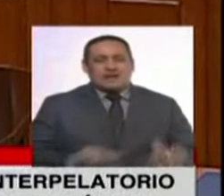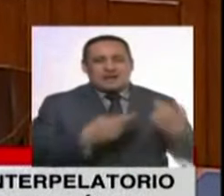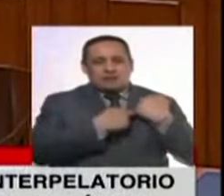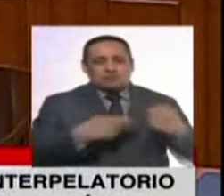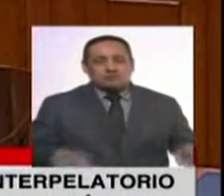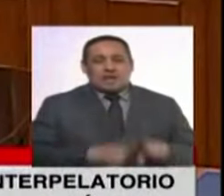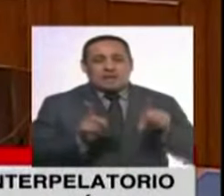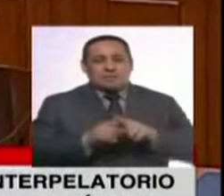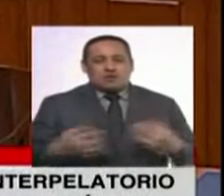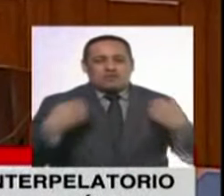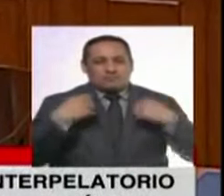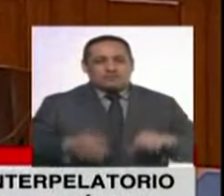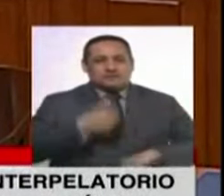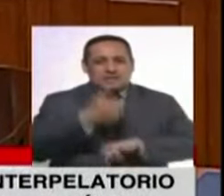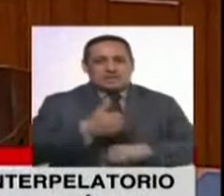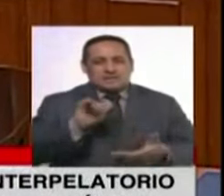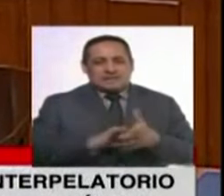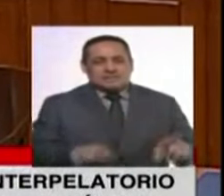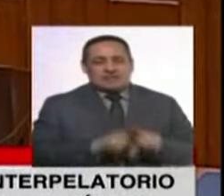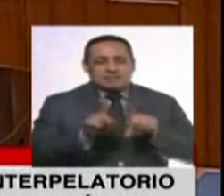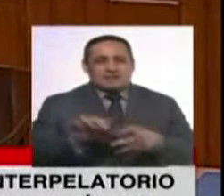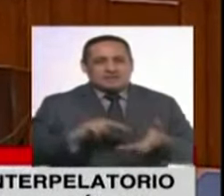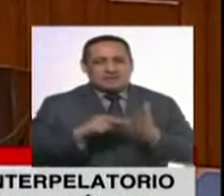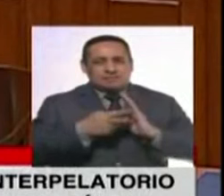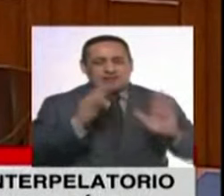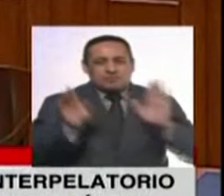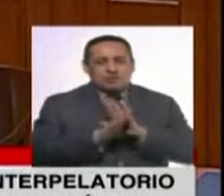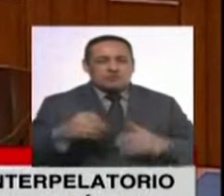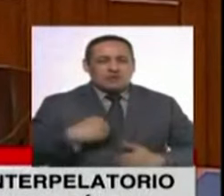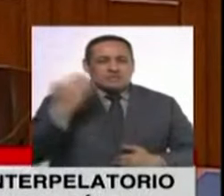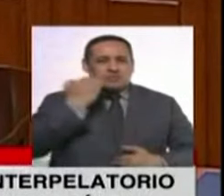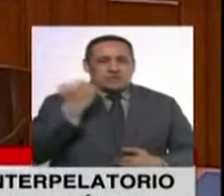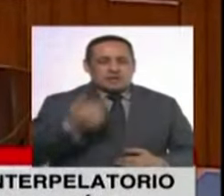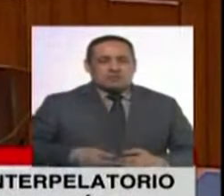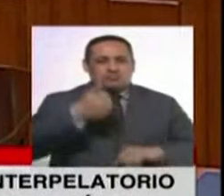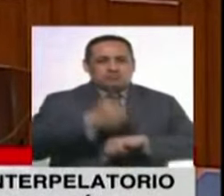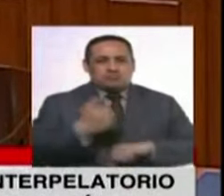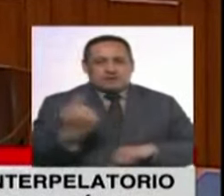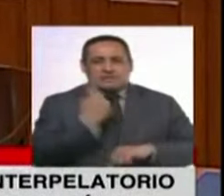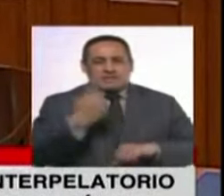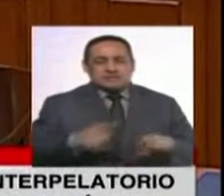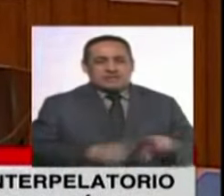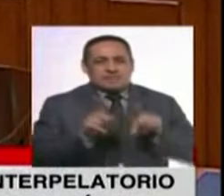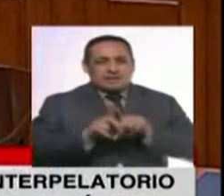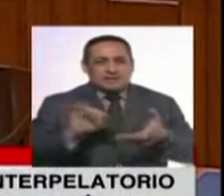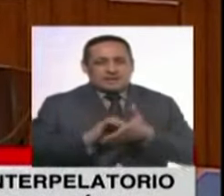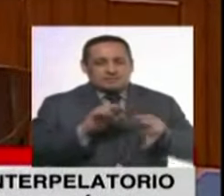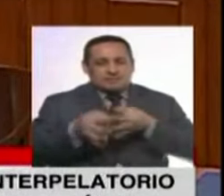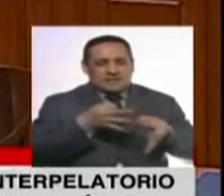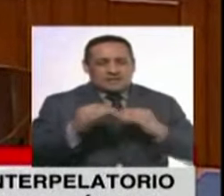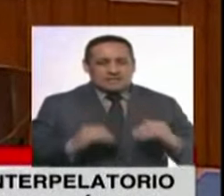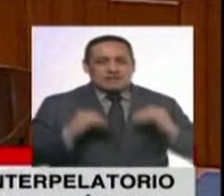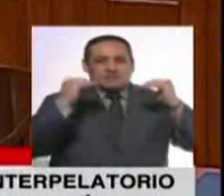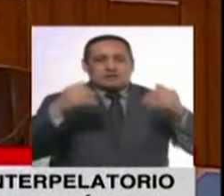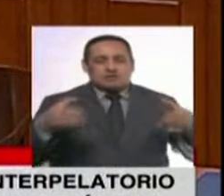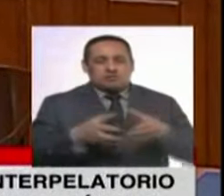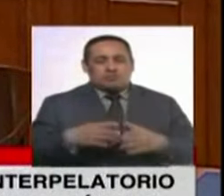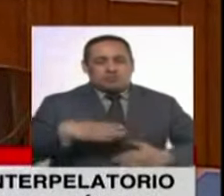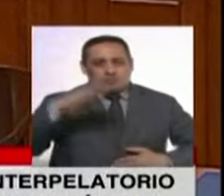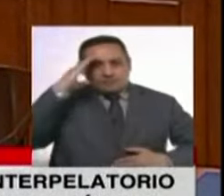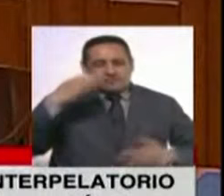cargos los oficiales que sigan inmediatamente en antigüedad al comandante general según el escalafón de oficiales